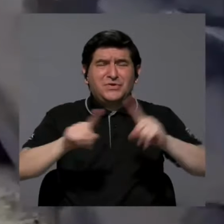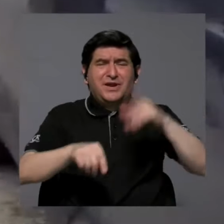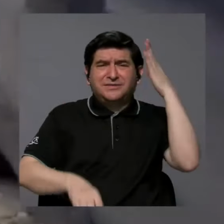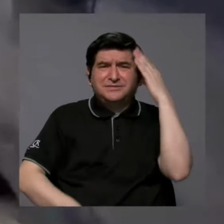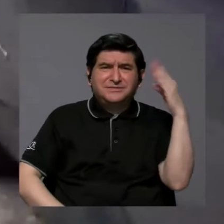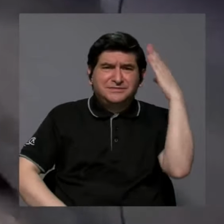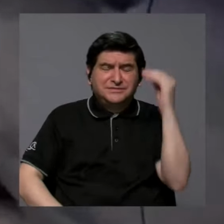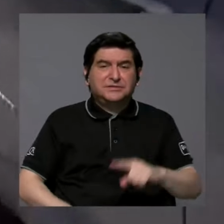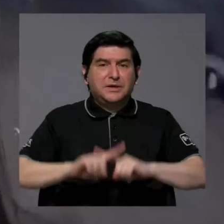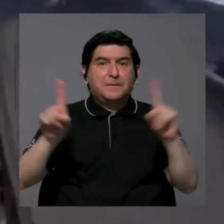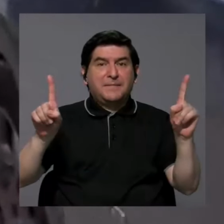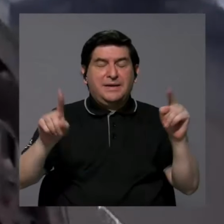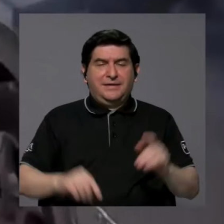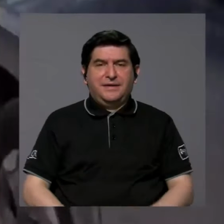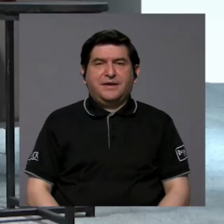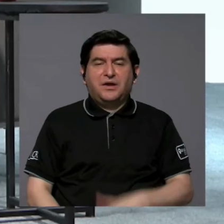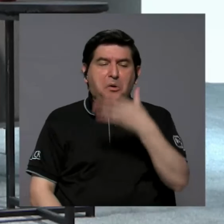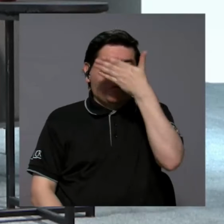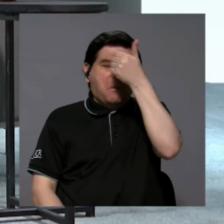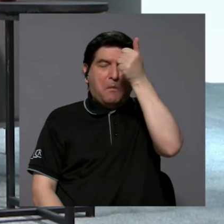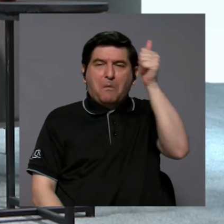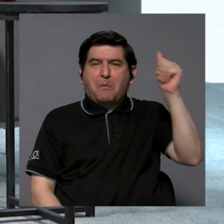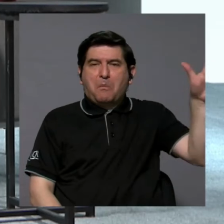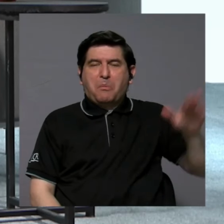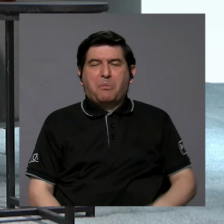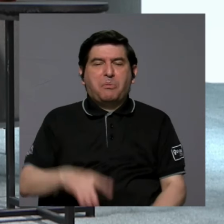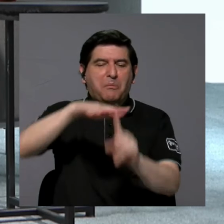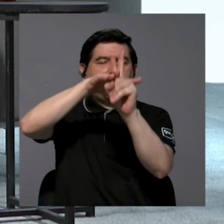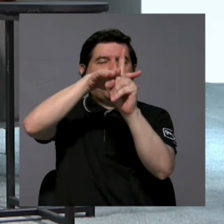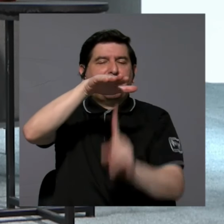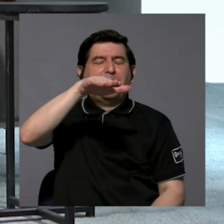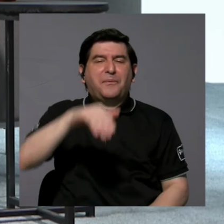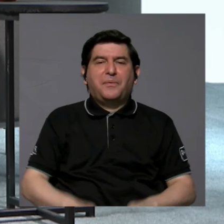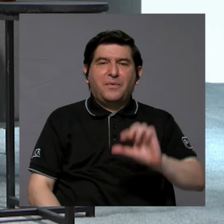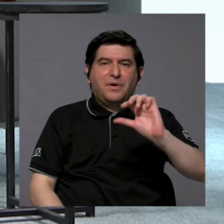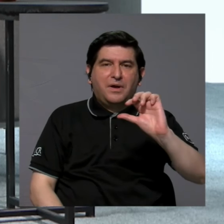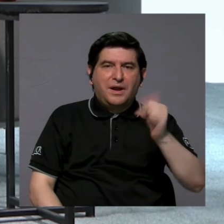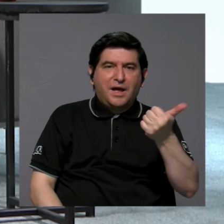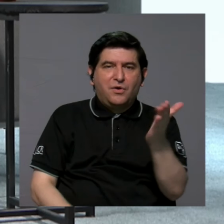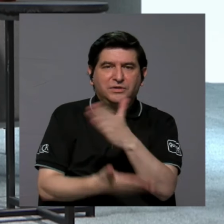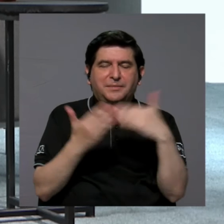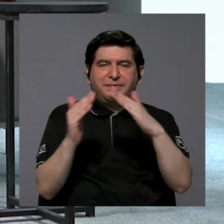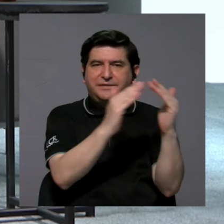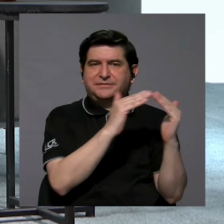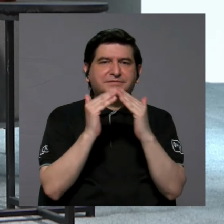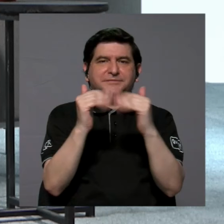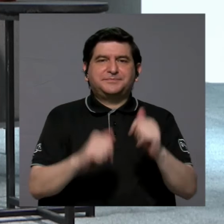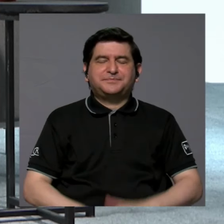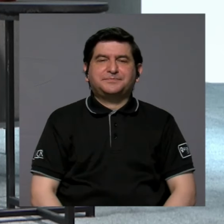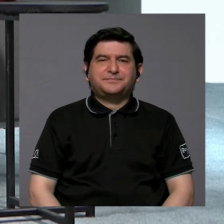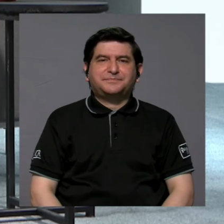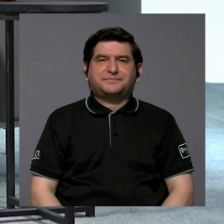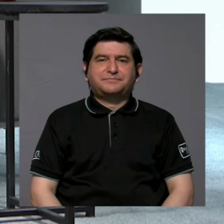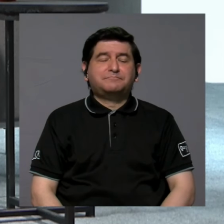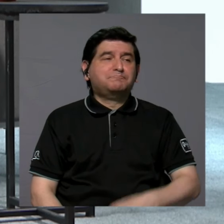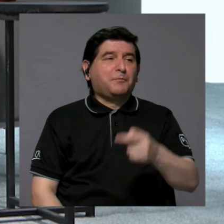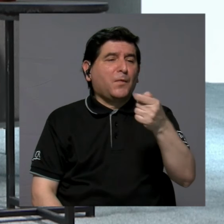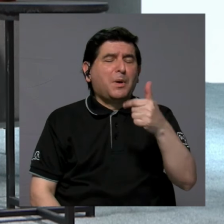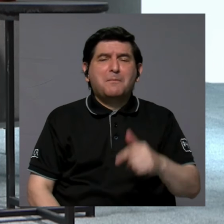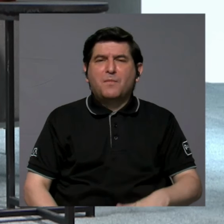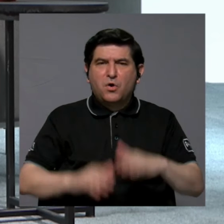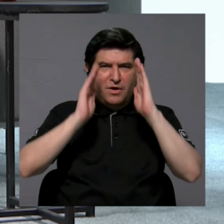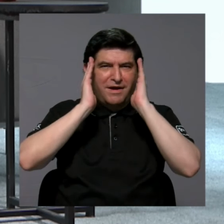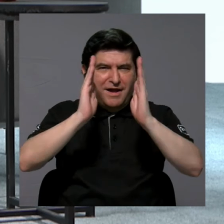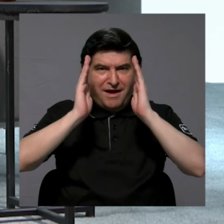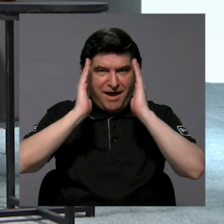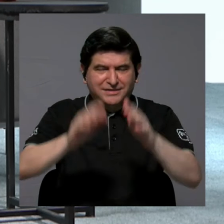muchísimas experiencias, pero ha sido olvidada, invisibilizada por el resto de la población. Y muy poca